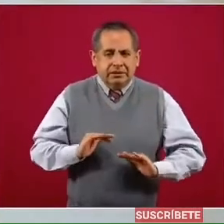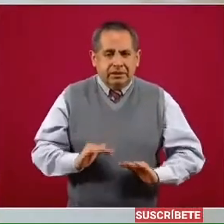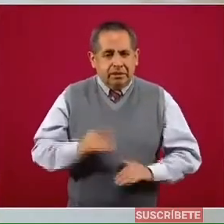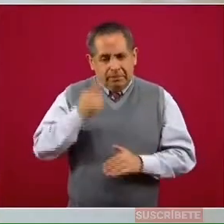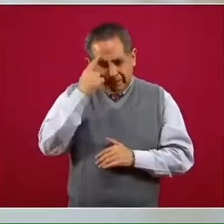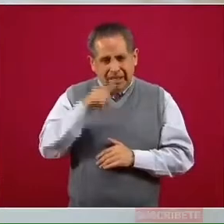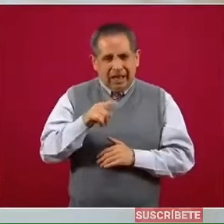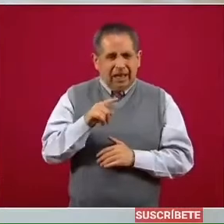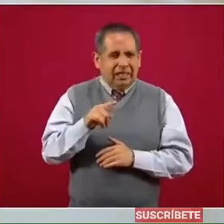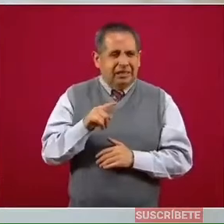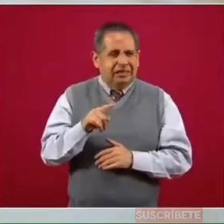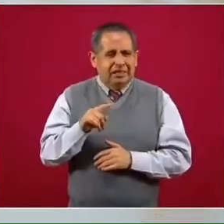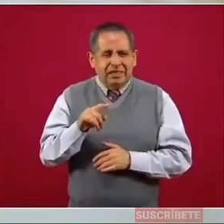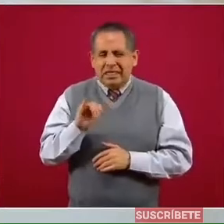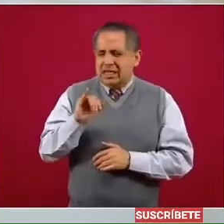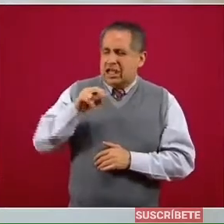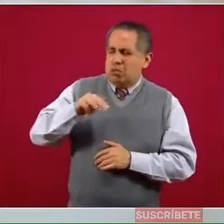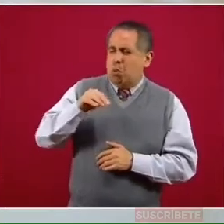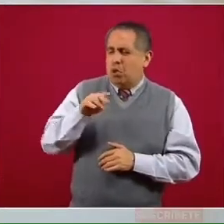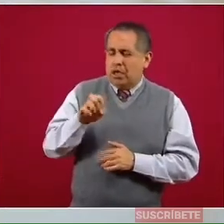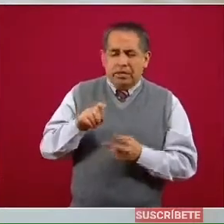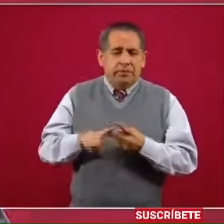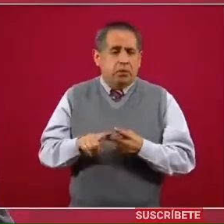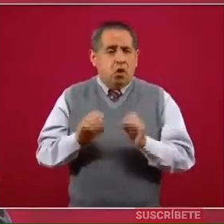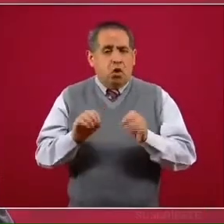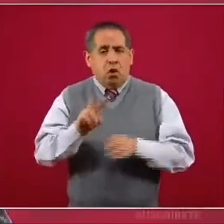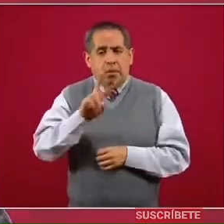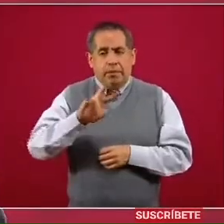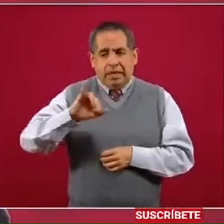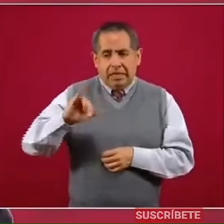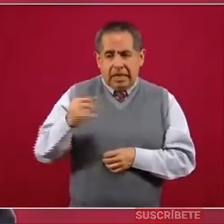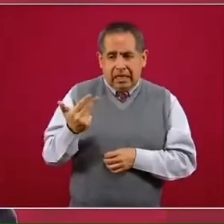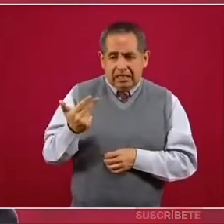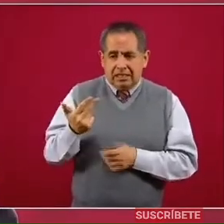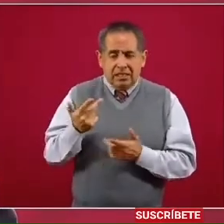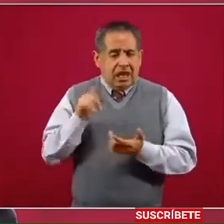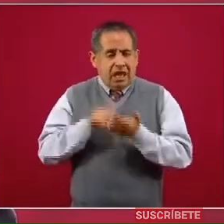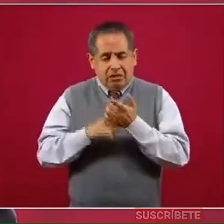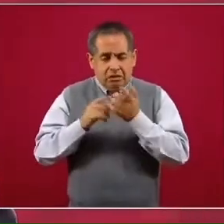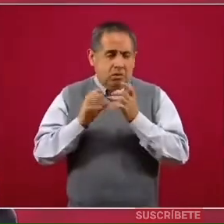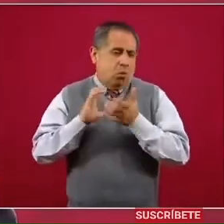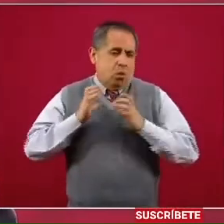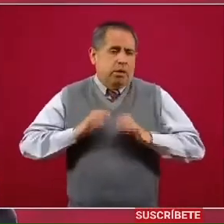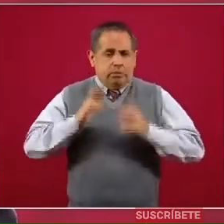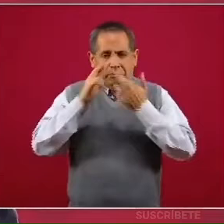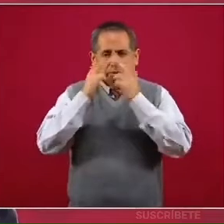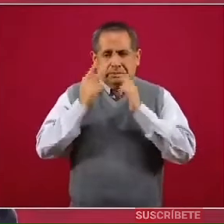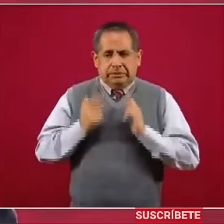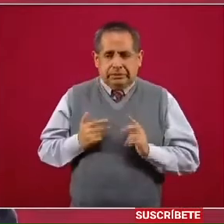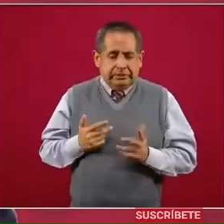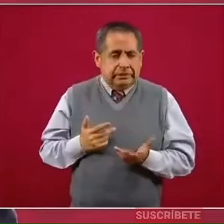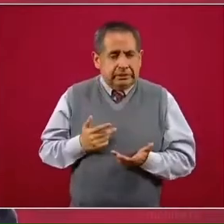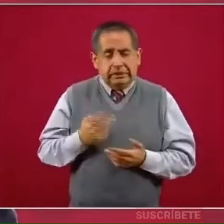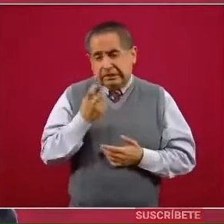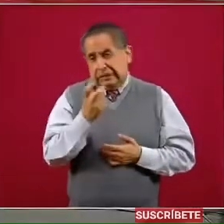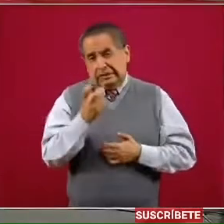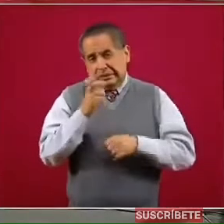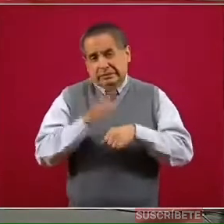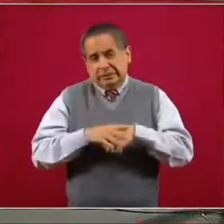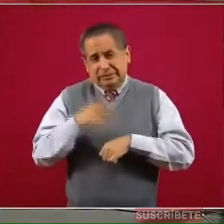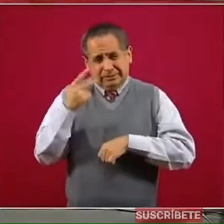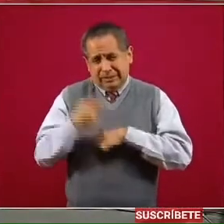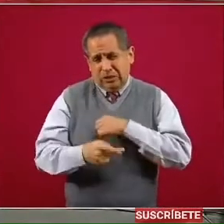la efectividad del sistema inmune, viven con VIH y posiblemente tienen un deterioro avanzado del sistema